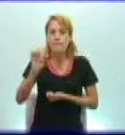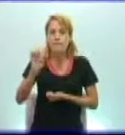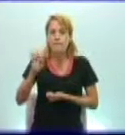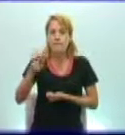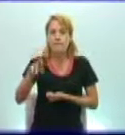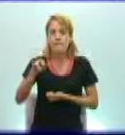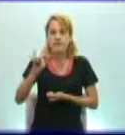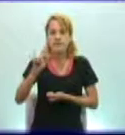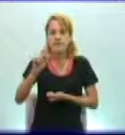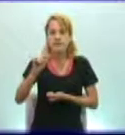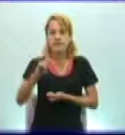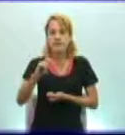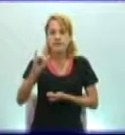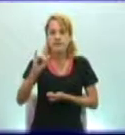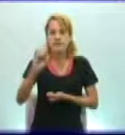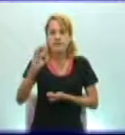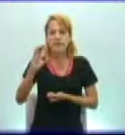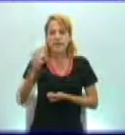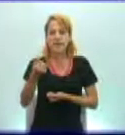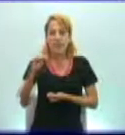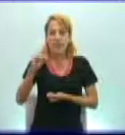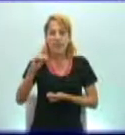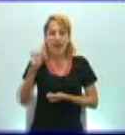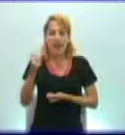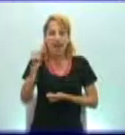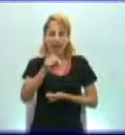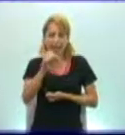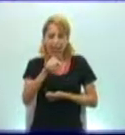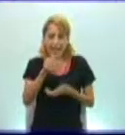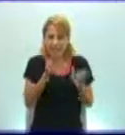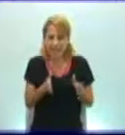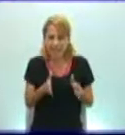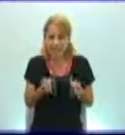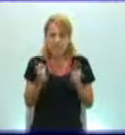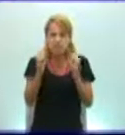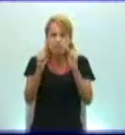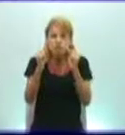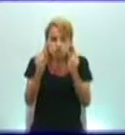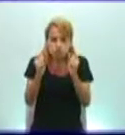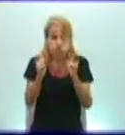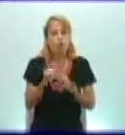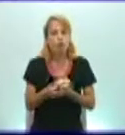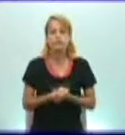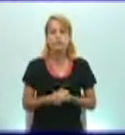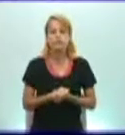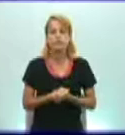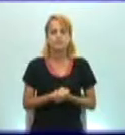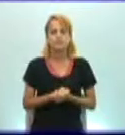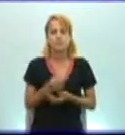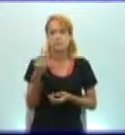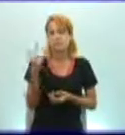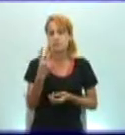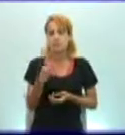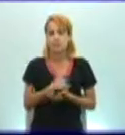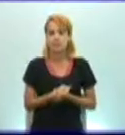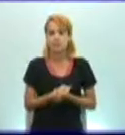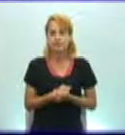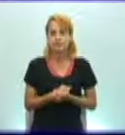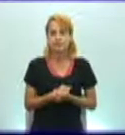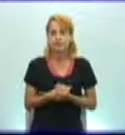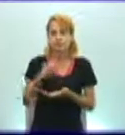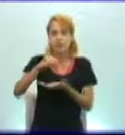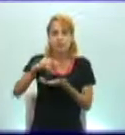más dura, ¿sí? Y la que no tiene permeabilidad con el agua. La zona pilífera, que está